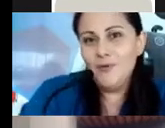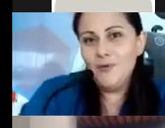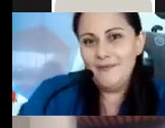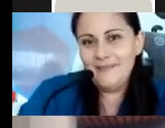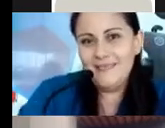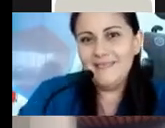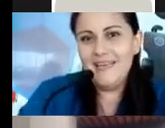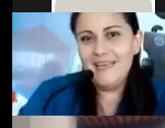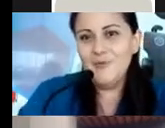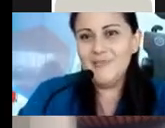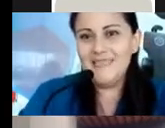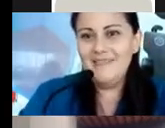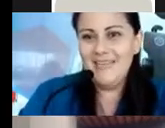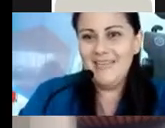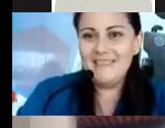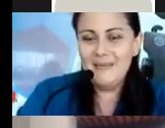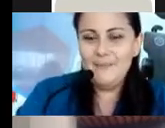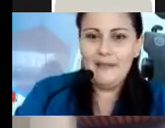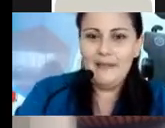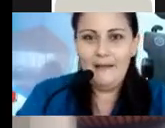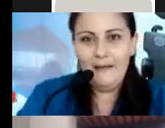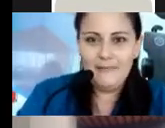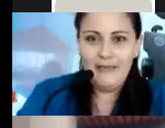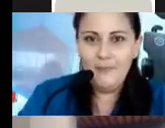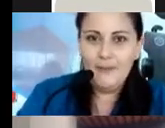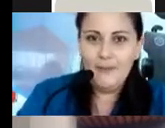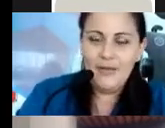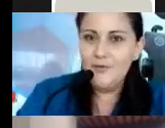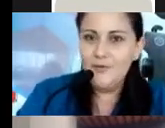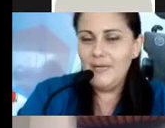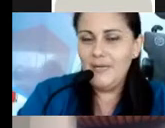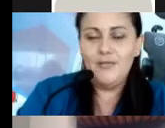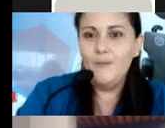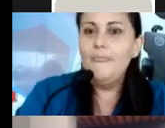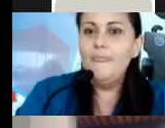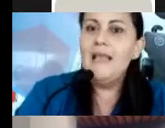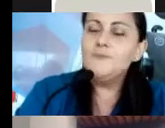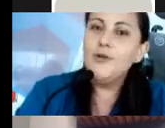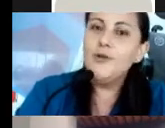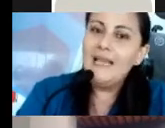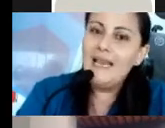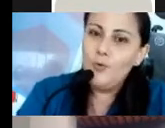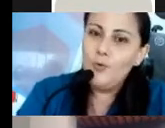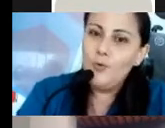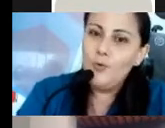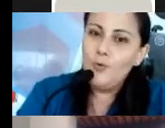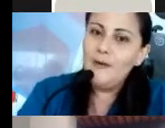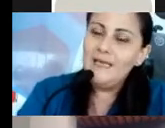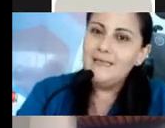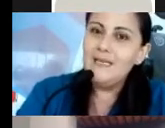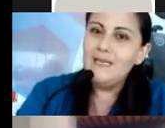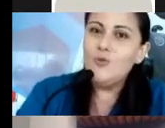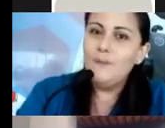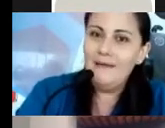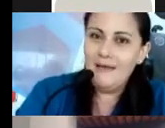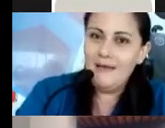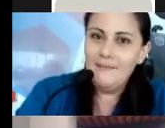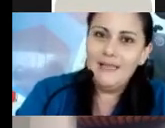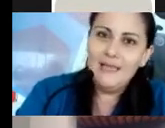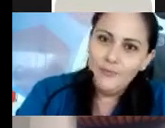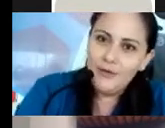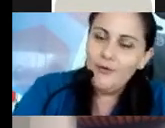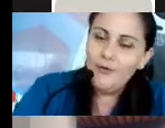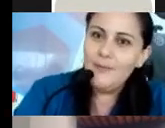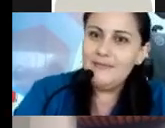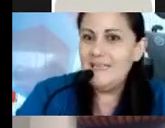mamario, que a veces creemos que es que vienen así para que el tejido mamario no se apriete, no, es porque la curva debe ser tomada